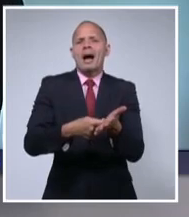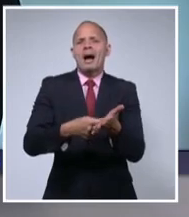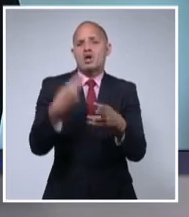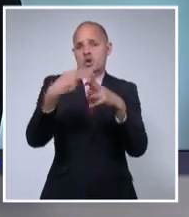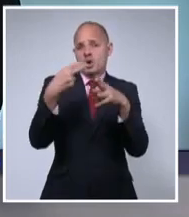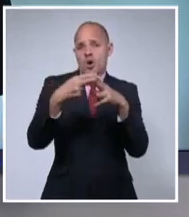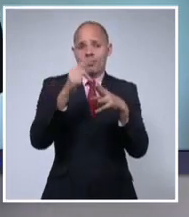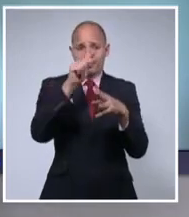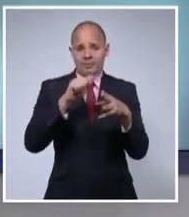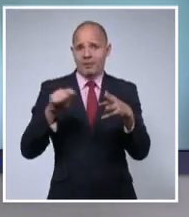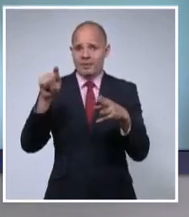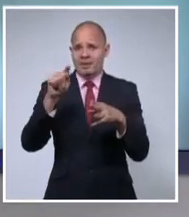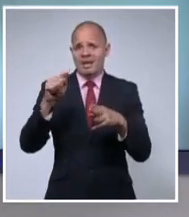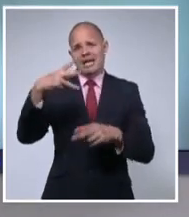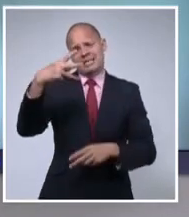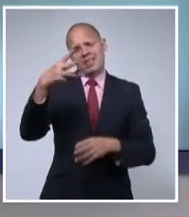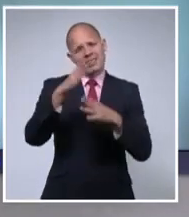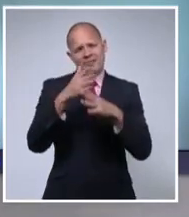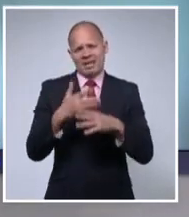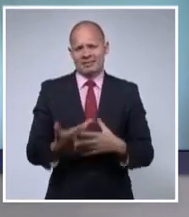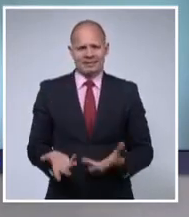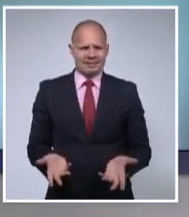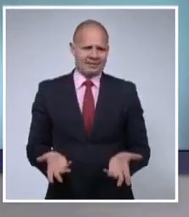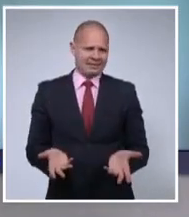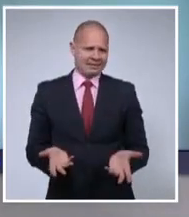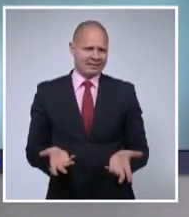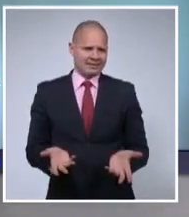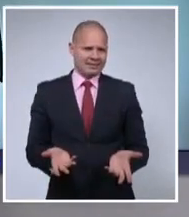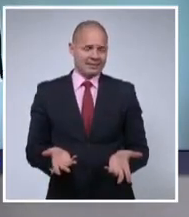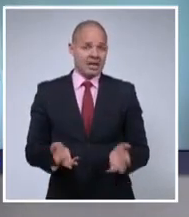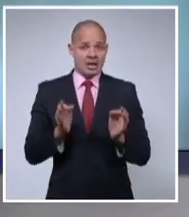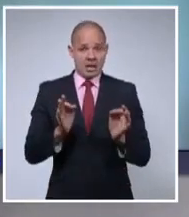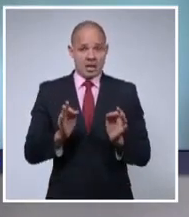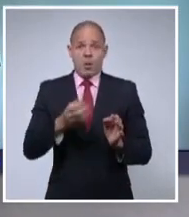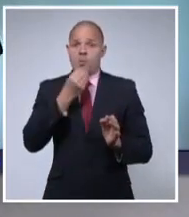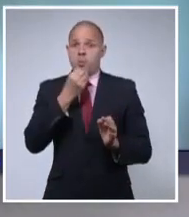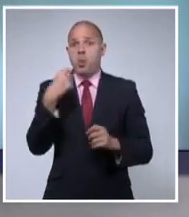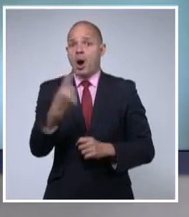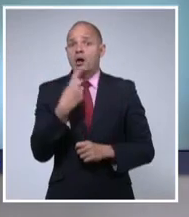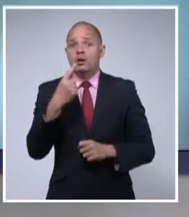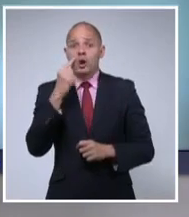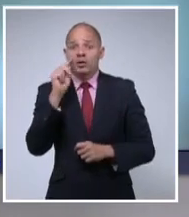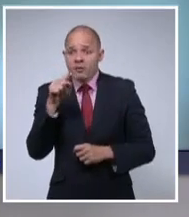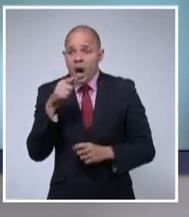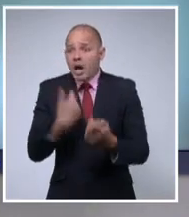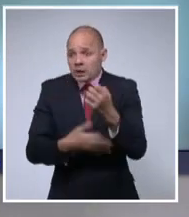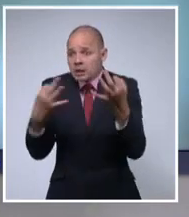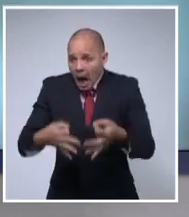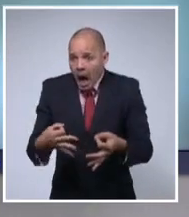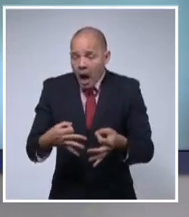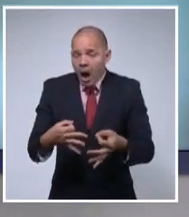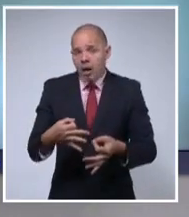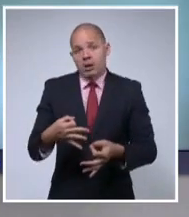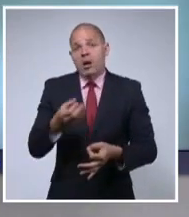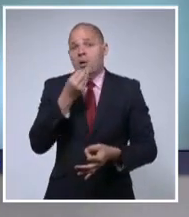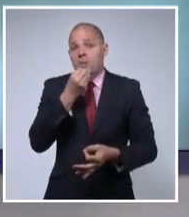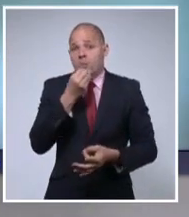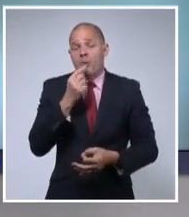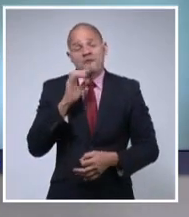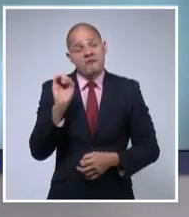información en los medios que defienden la verdad, podemos creernos esta y muchas otras mentiras, y eso es muy